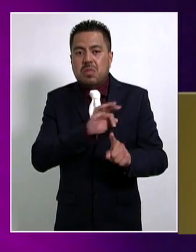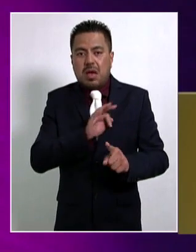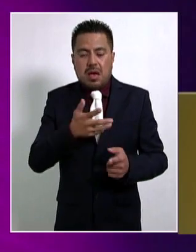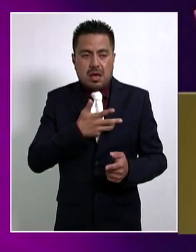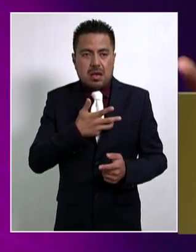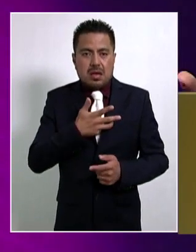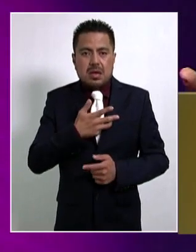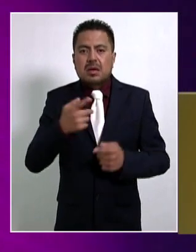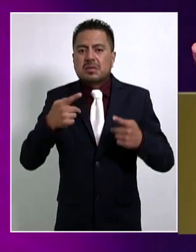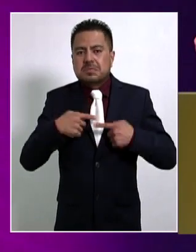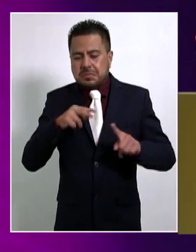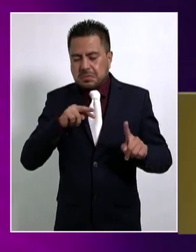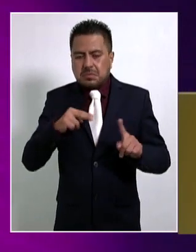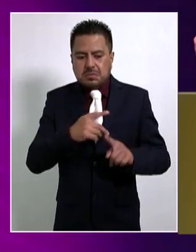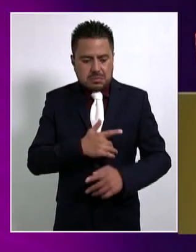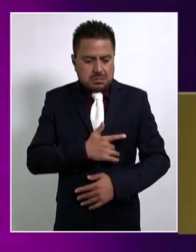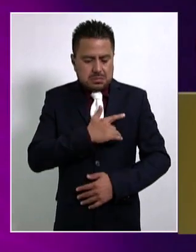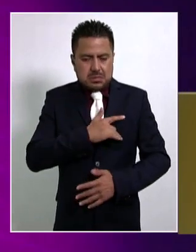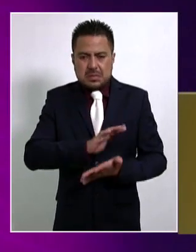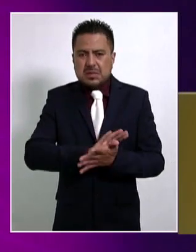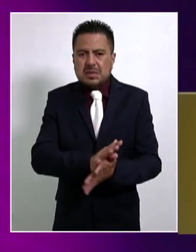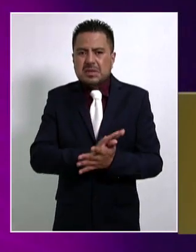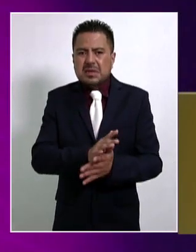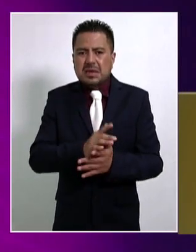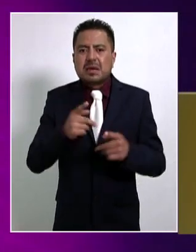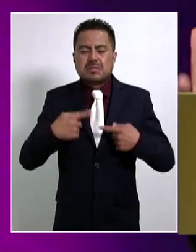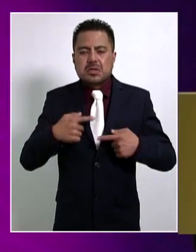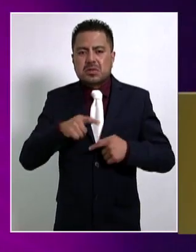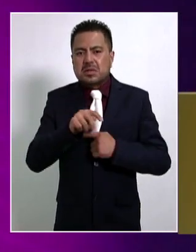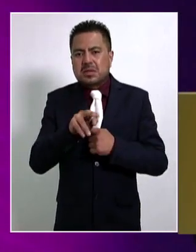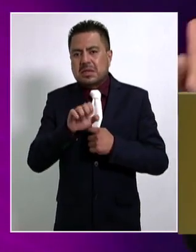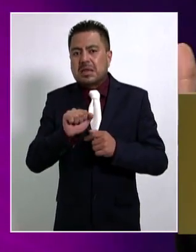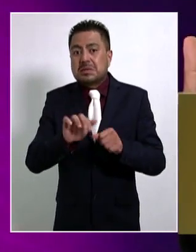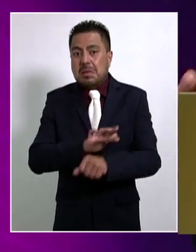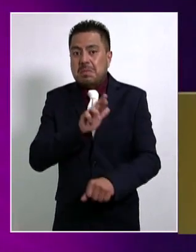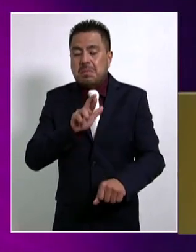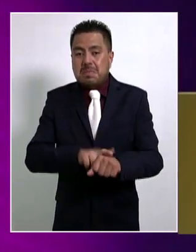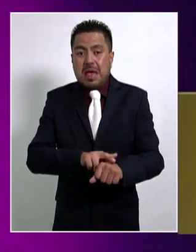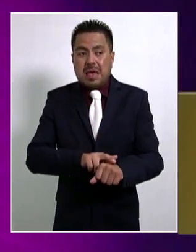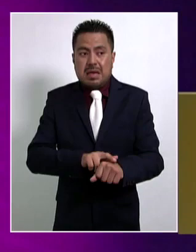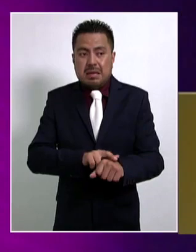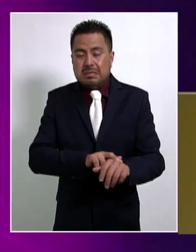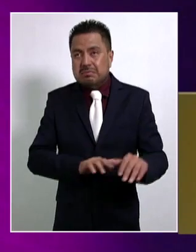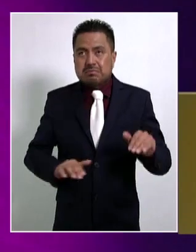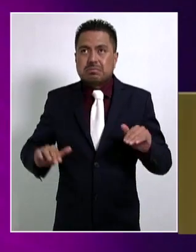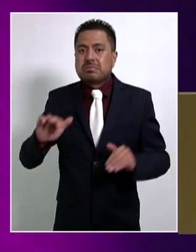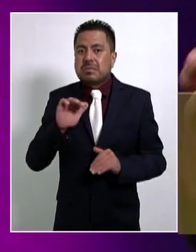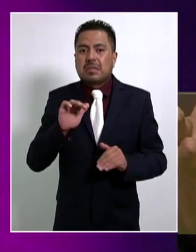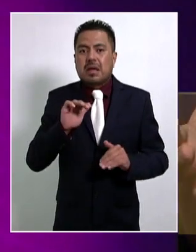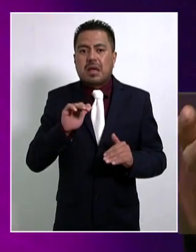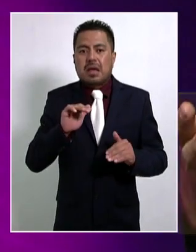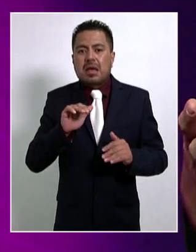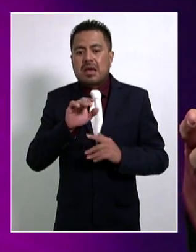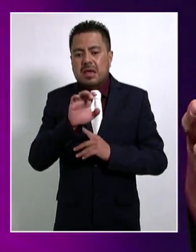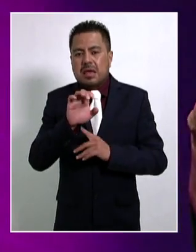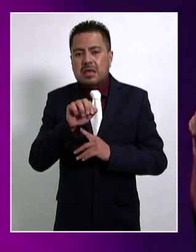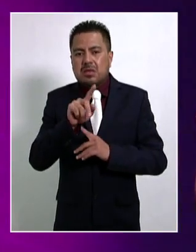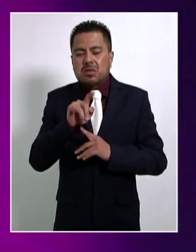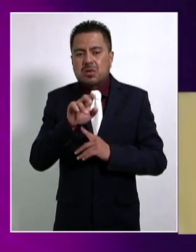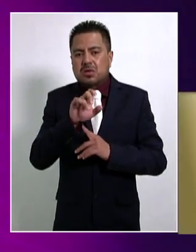bueno, la percepción de la discriminación hacia personas trans es muy alta, ¿no? Es la mayor. Y la Endosig,